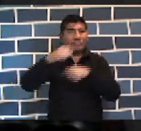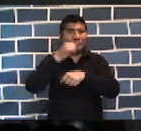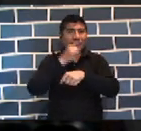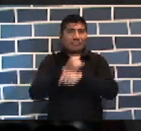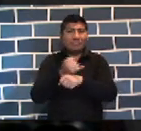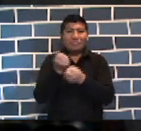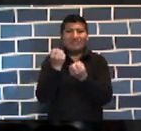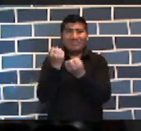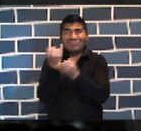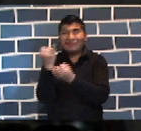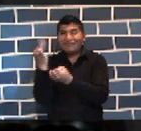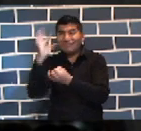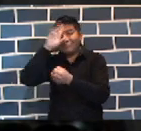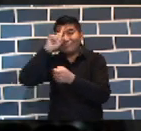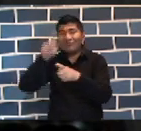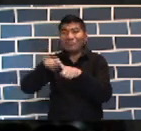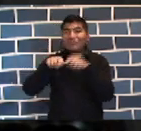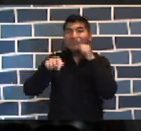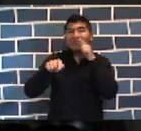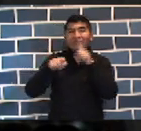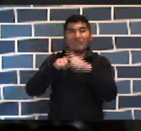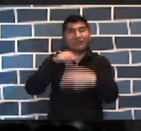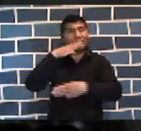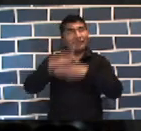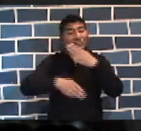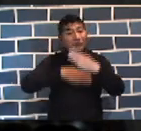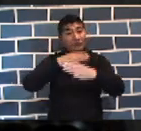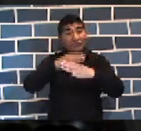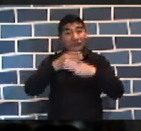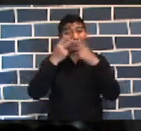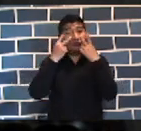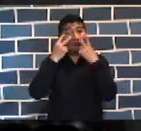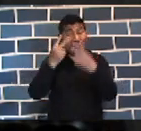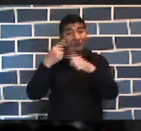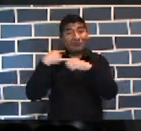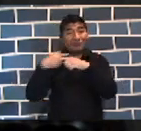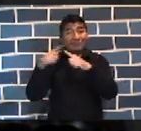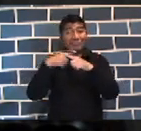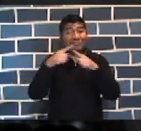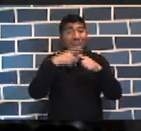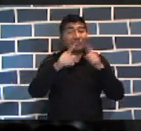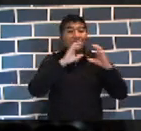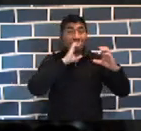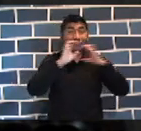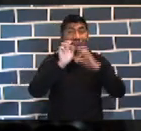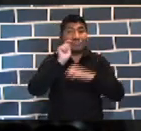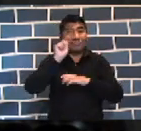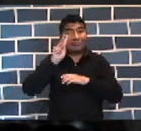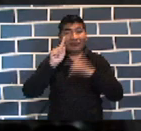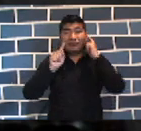de Bolivia y del mundo que nos siguen a través de los medios de comunicación.